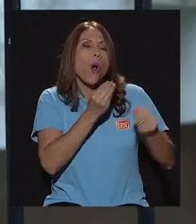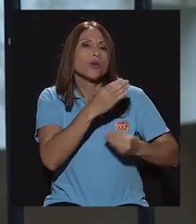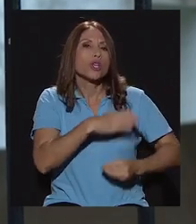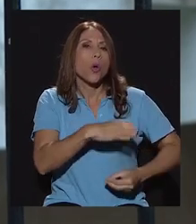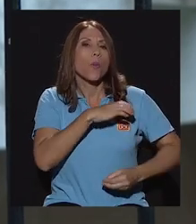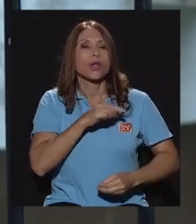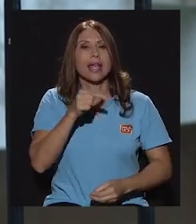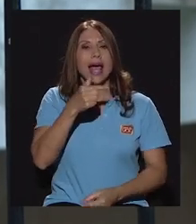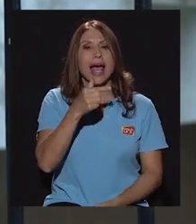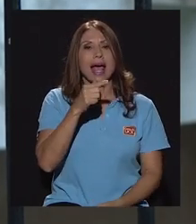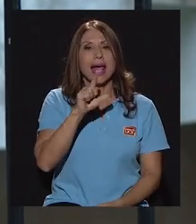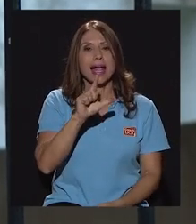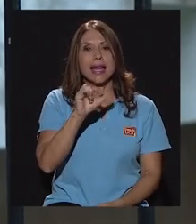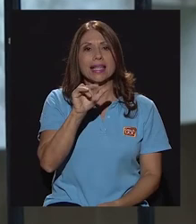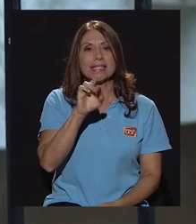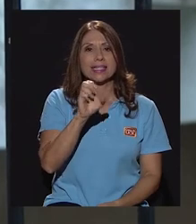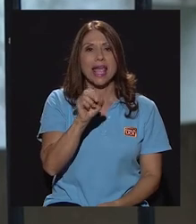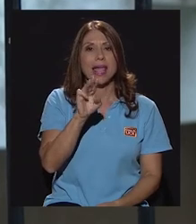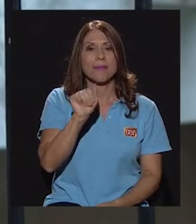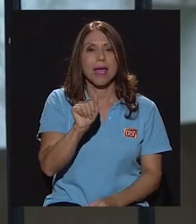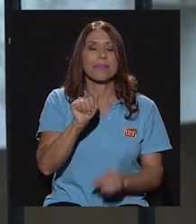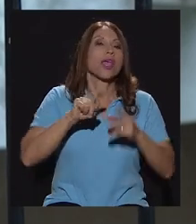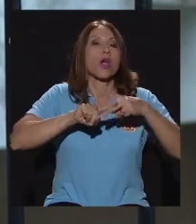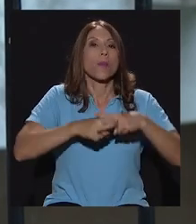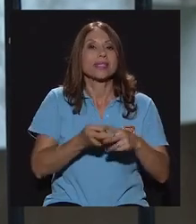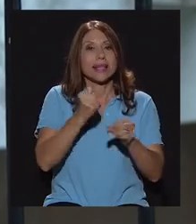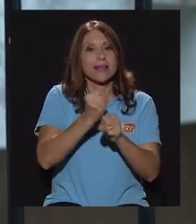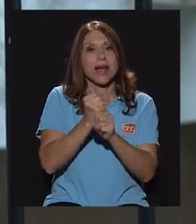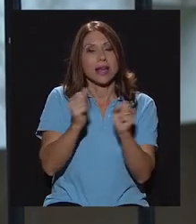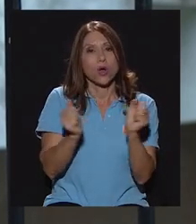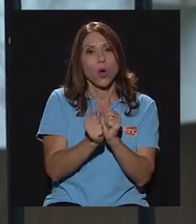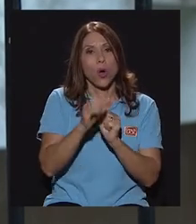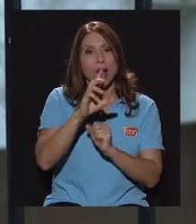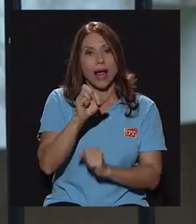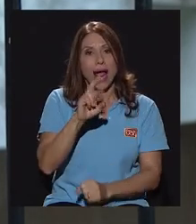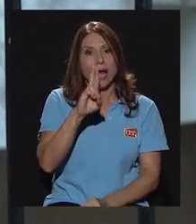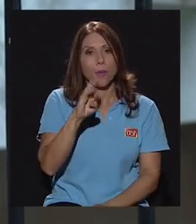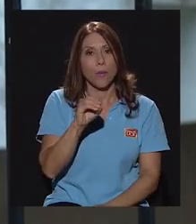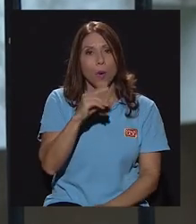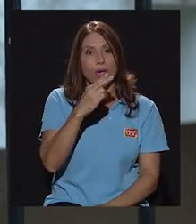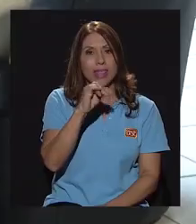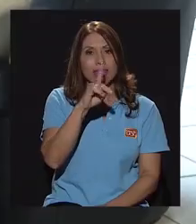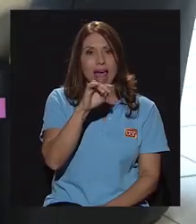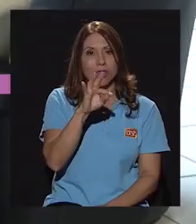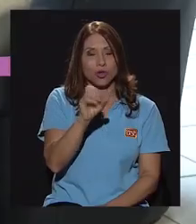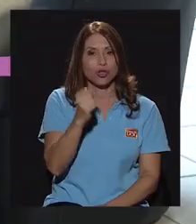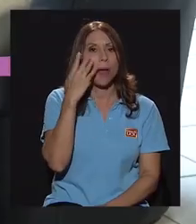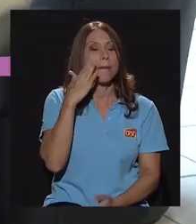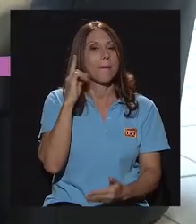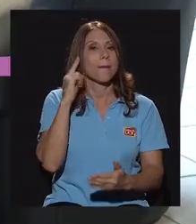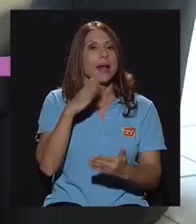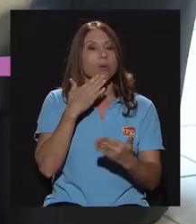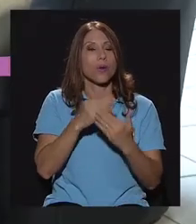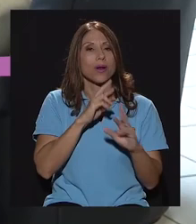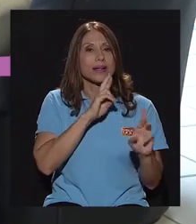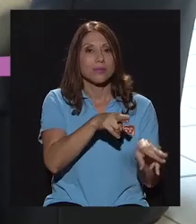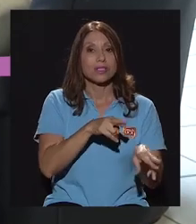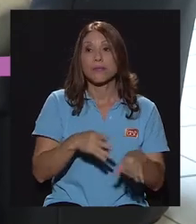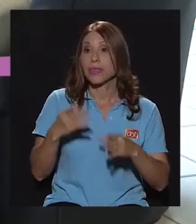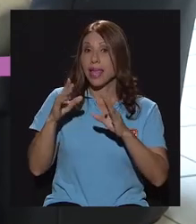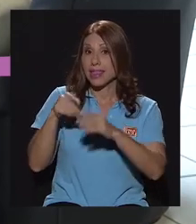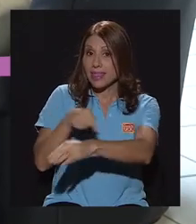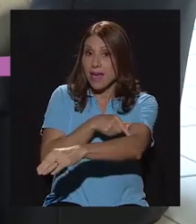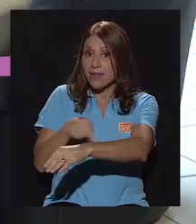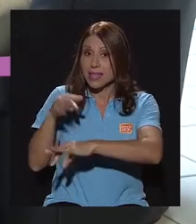la glicemia y comenzar a mover esos carbohidratos para que él tenga una buena respuesta glicémica. Incluso entre la misma